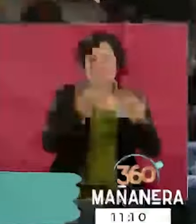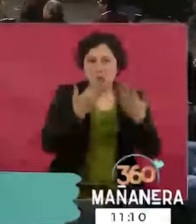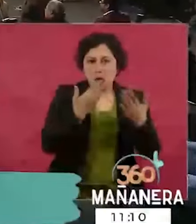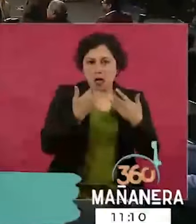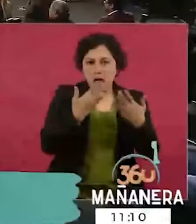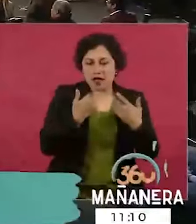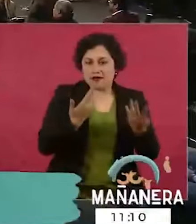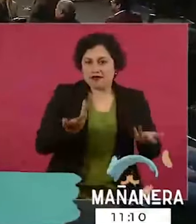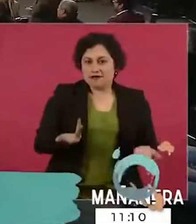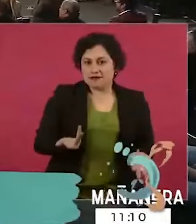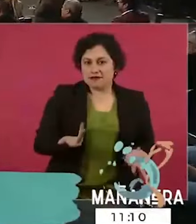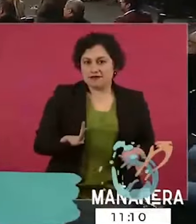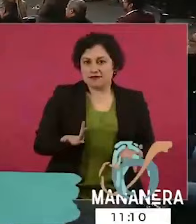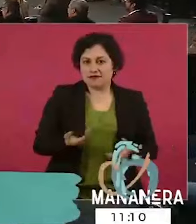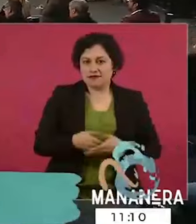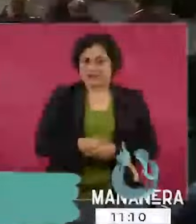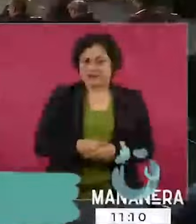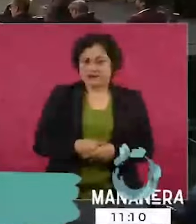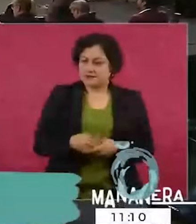¿Cómo de despedita?